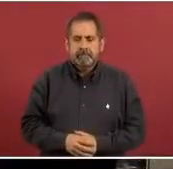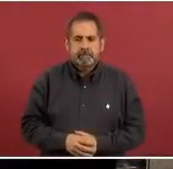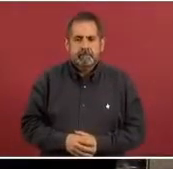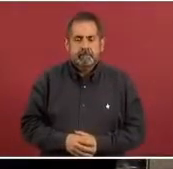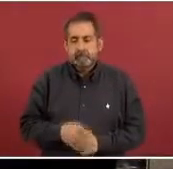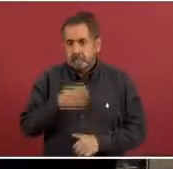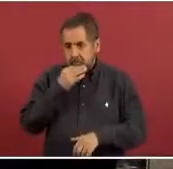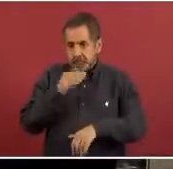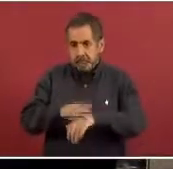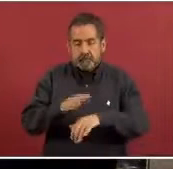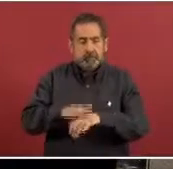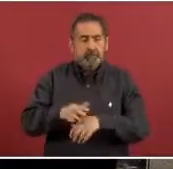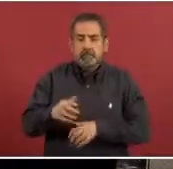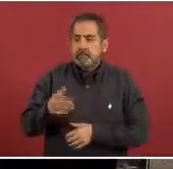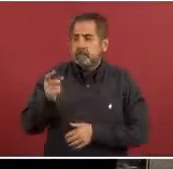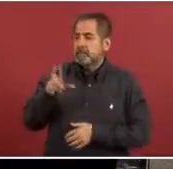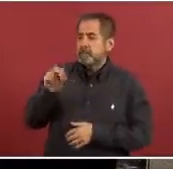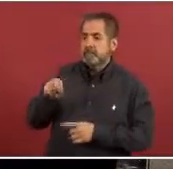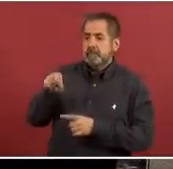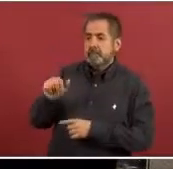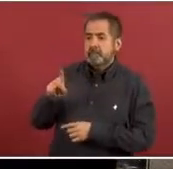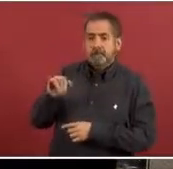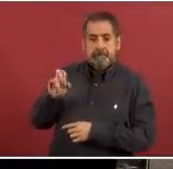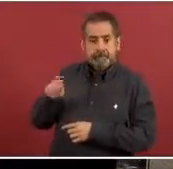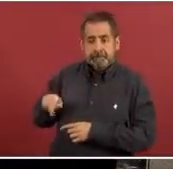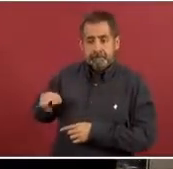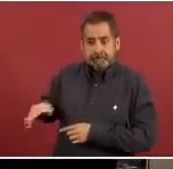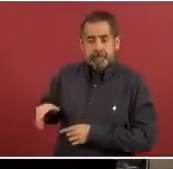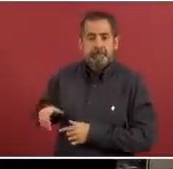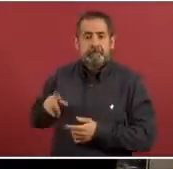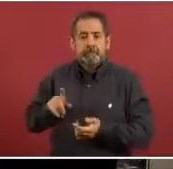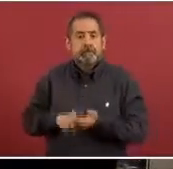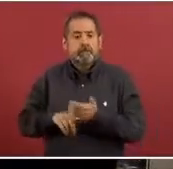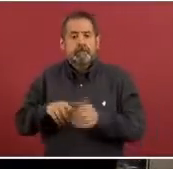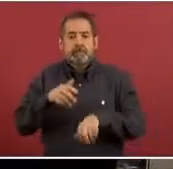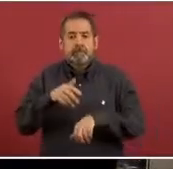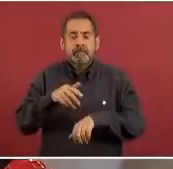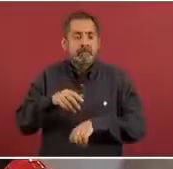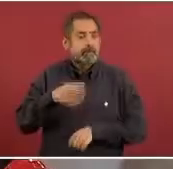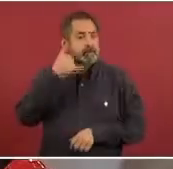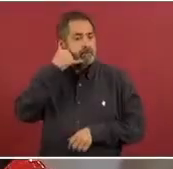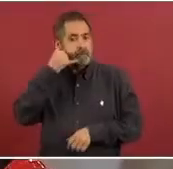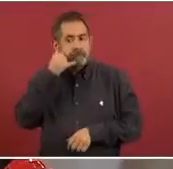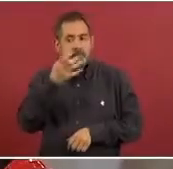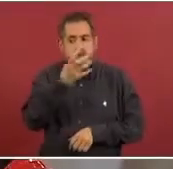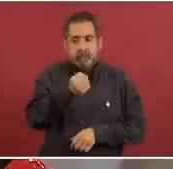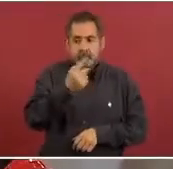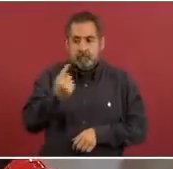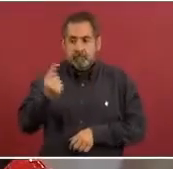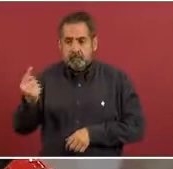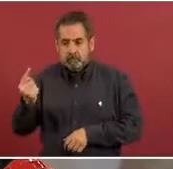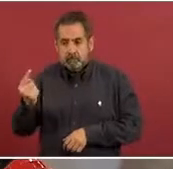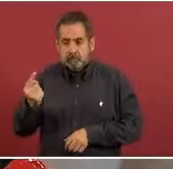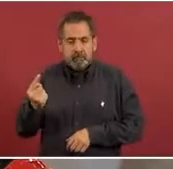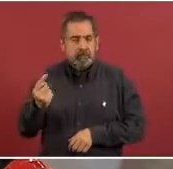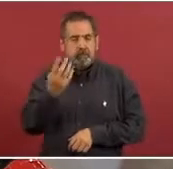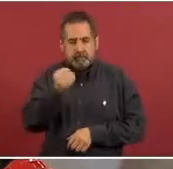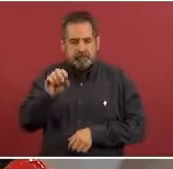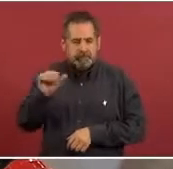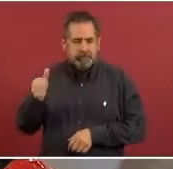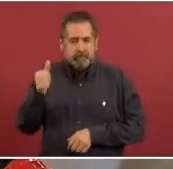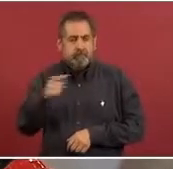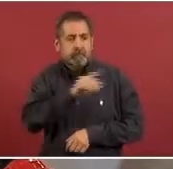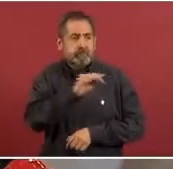Como ya lo dijo la doctora Nadine Gassmann, el 911 tiene la capacidad para atender los casos de violencia familiar y